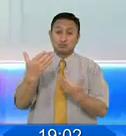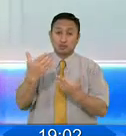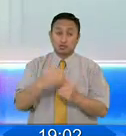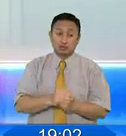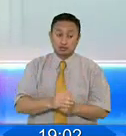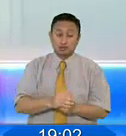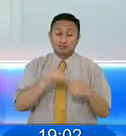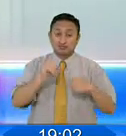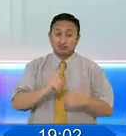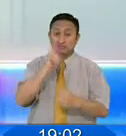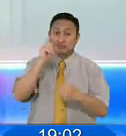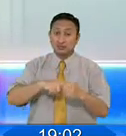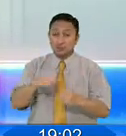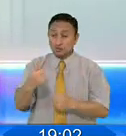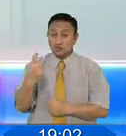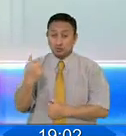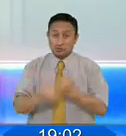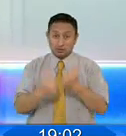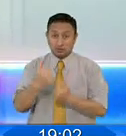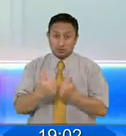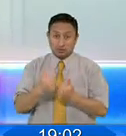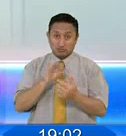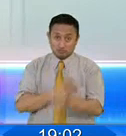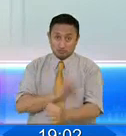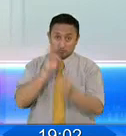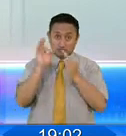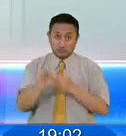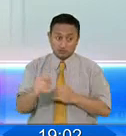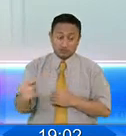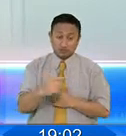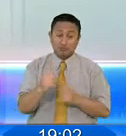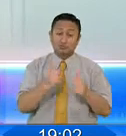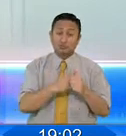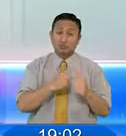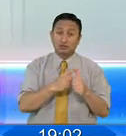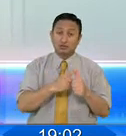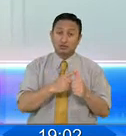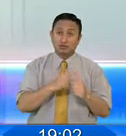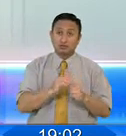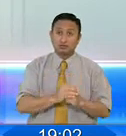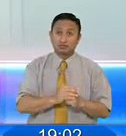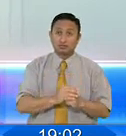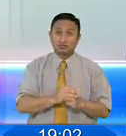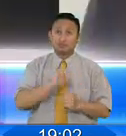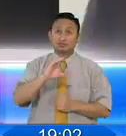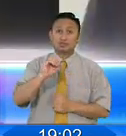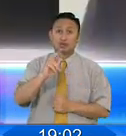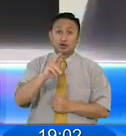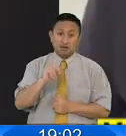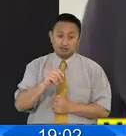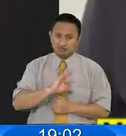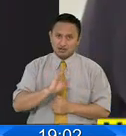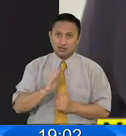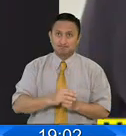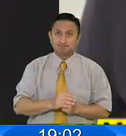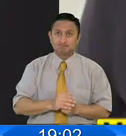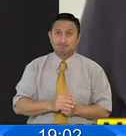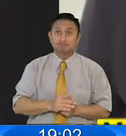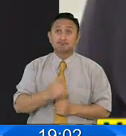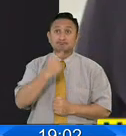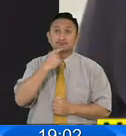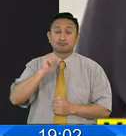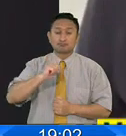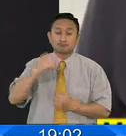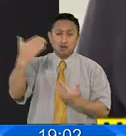inscrito un candidato en reemplazo del originalmente designado, que era el señor Fabricio Correa. Haciendo Noboa el anuncio de su candidatura días